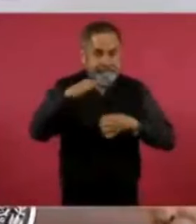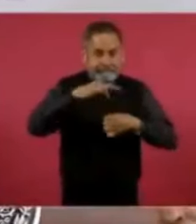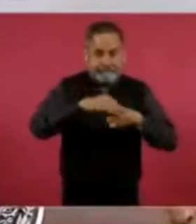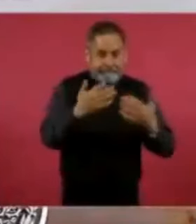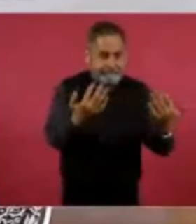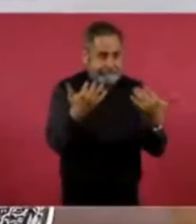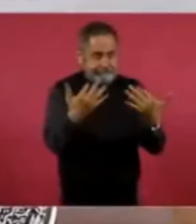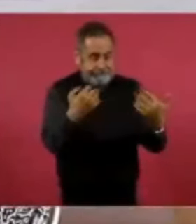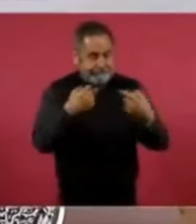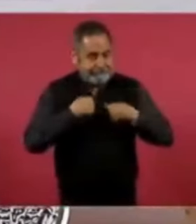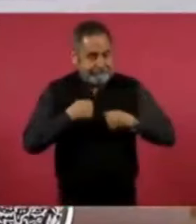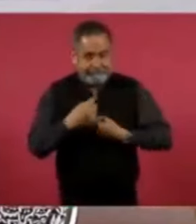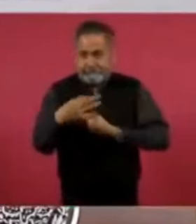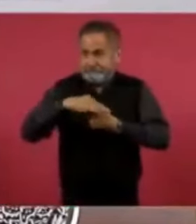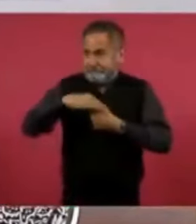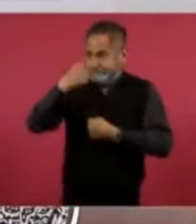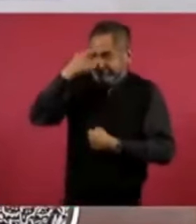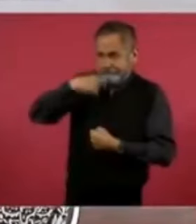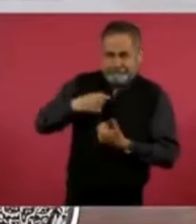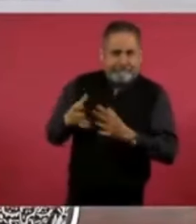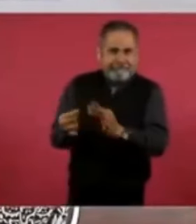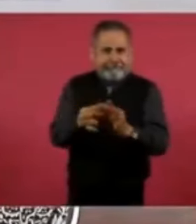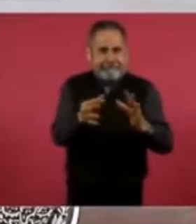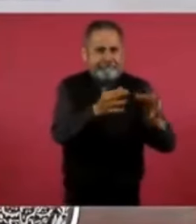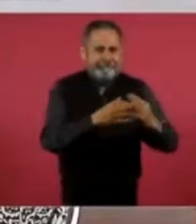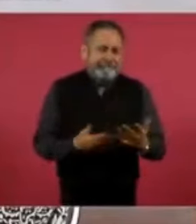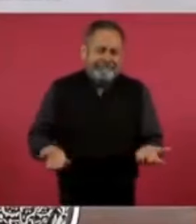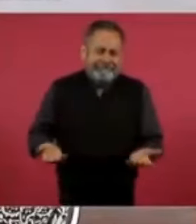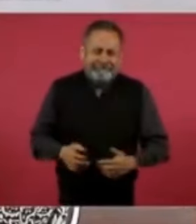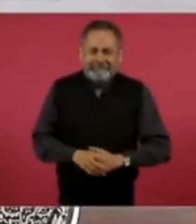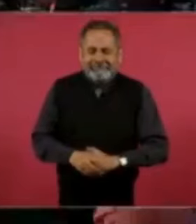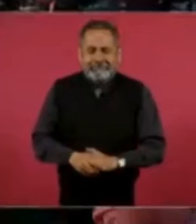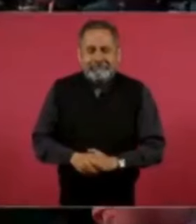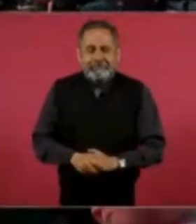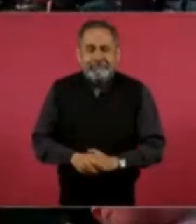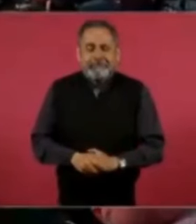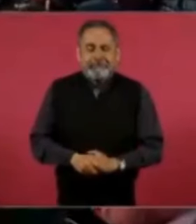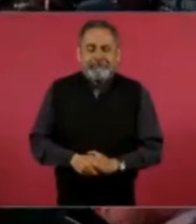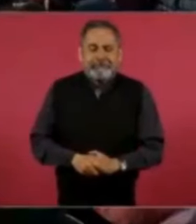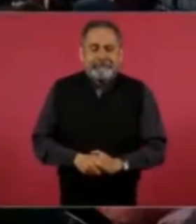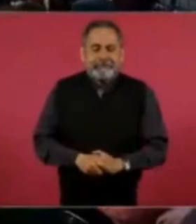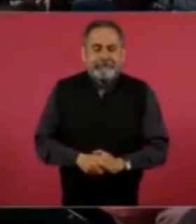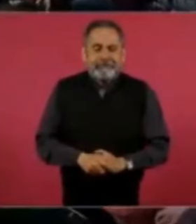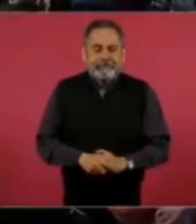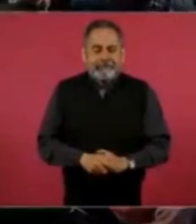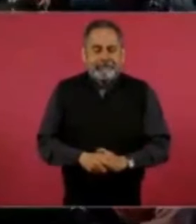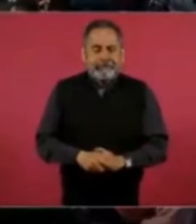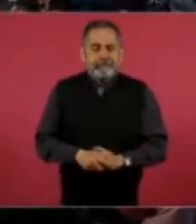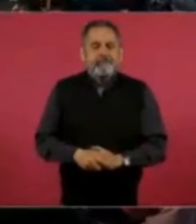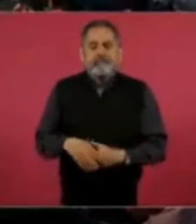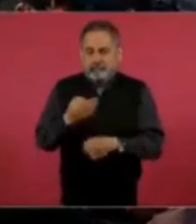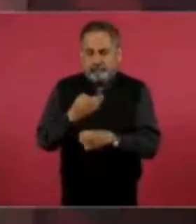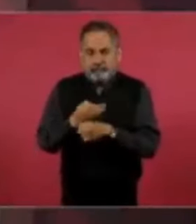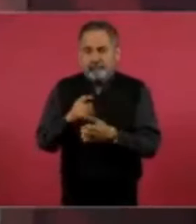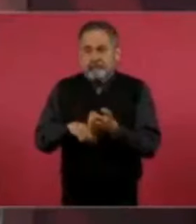Unidos y ante esto que acaba de ocurrir pues no hubo ni siquiera una protesta enérgica No al contrario lo que está haciendo es